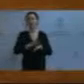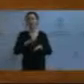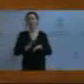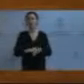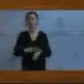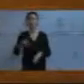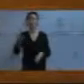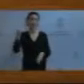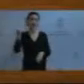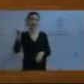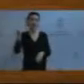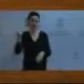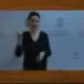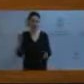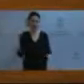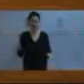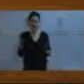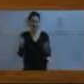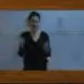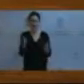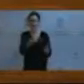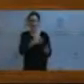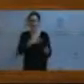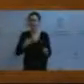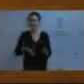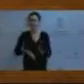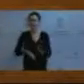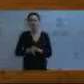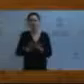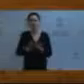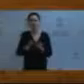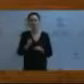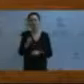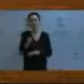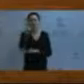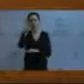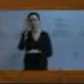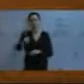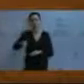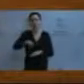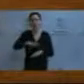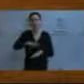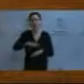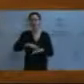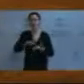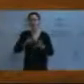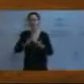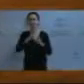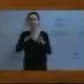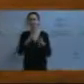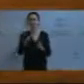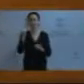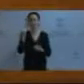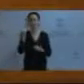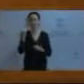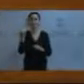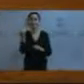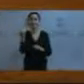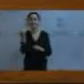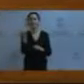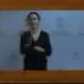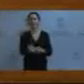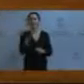como les dije, solo busca perpetuarse en el poder. Y para perpetuarse en el poder reitera y busca